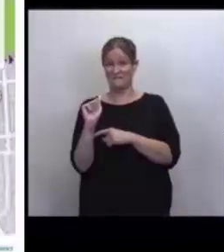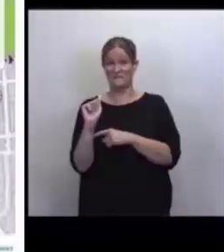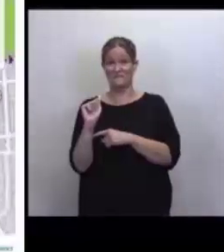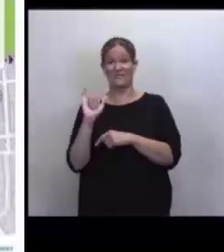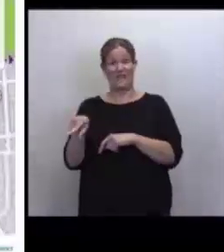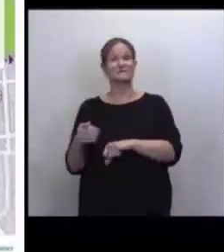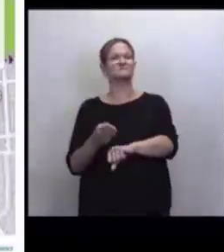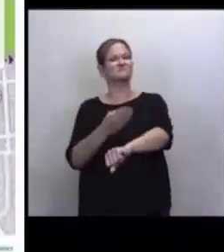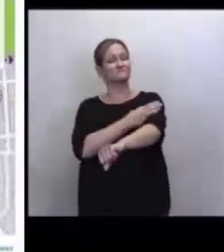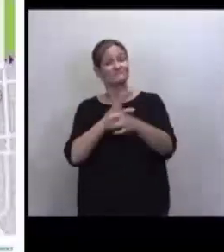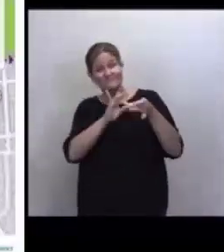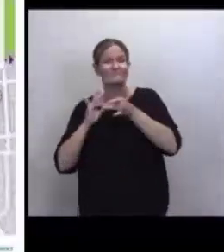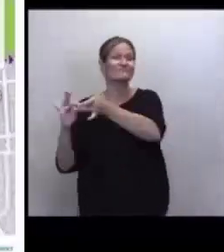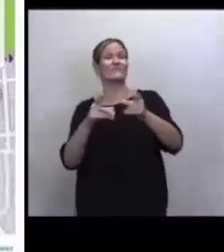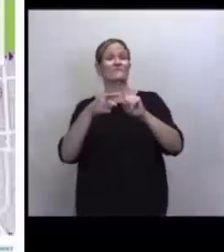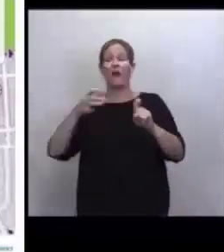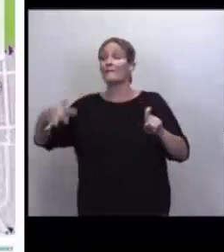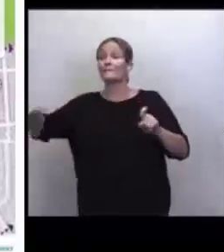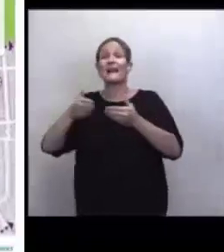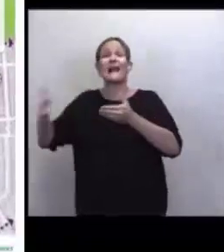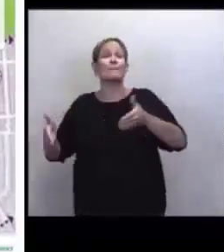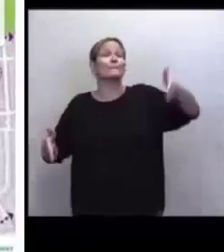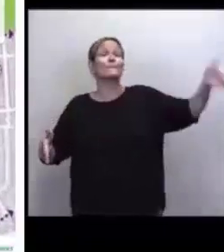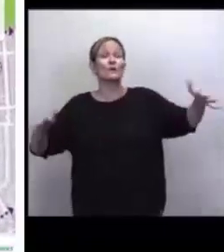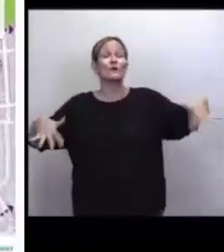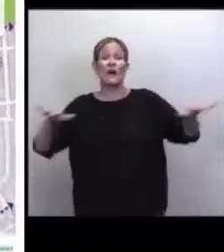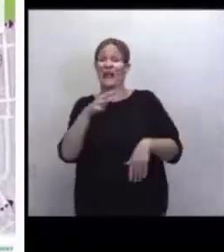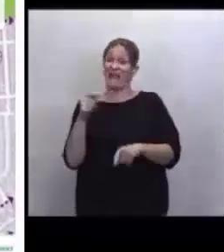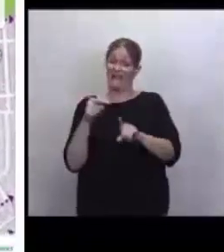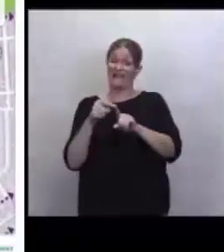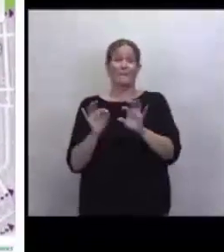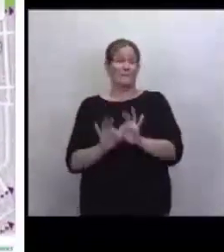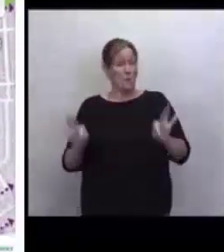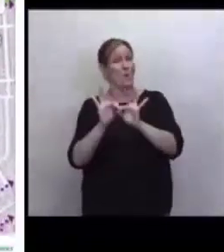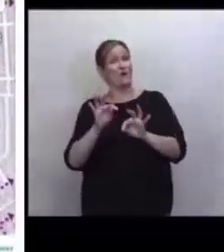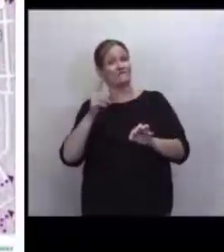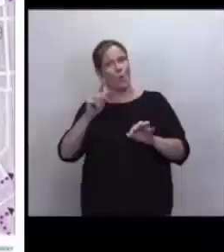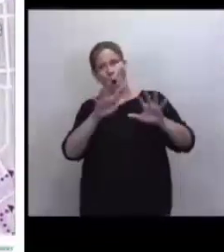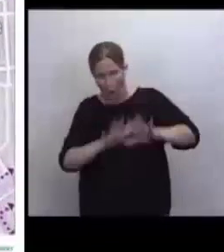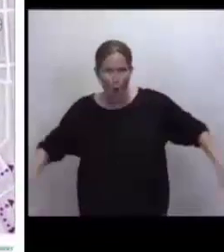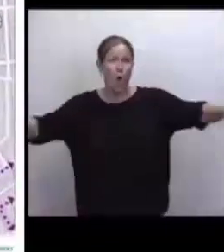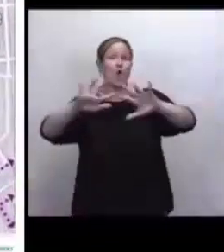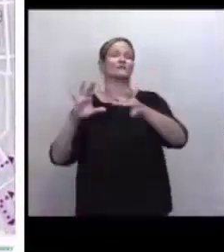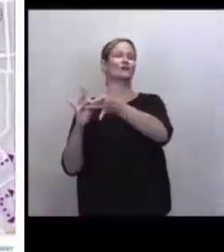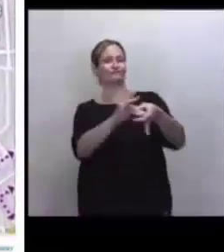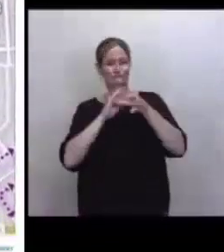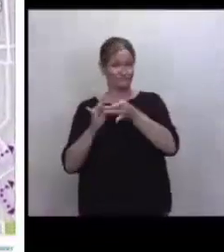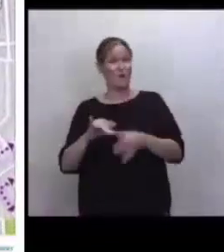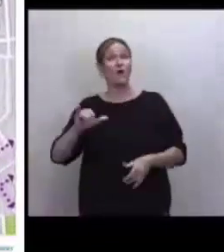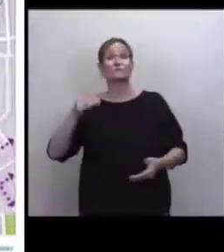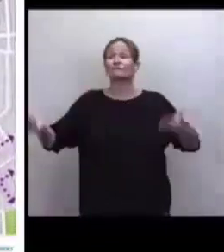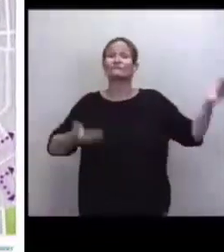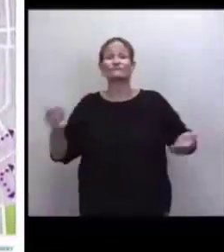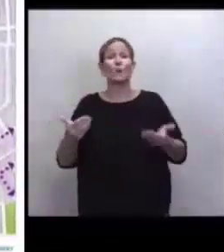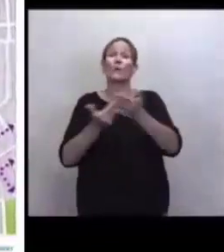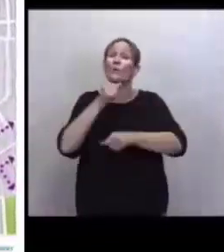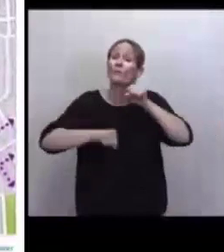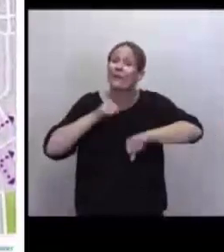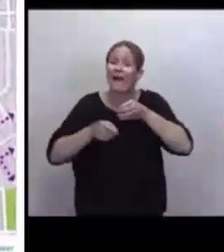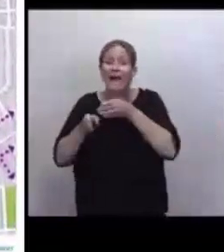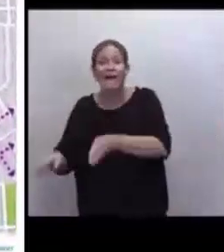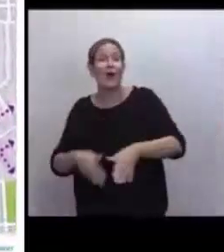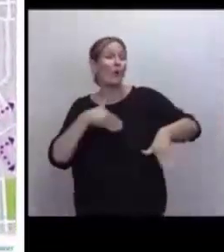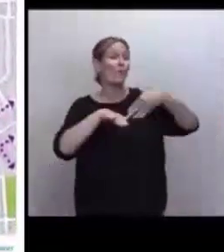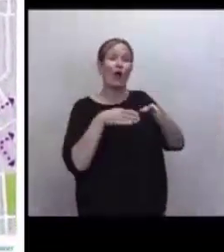La alternativa de red comunitaria mejoraría las conexiones claves entre vecindades y destinos y